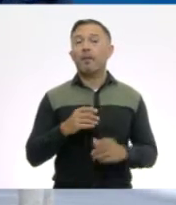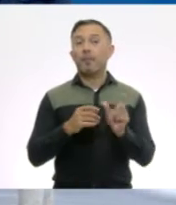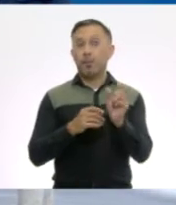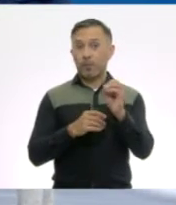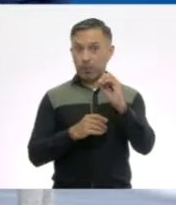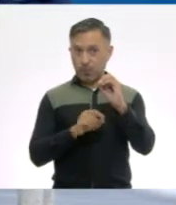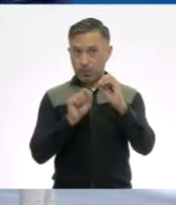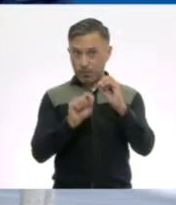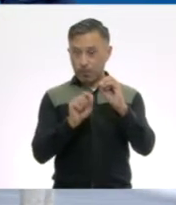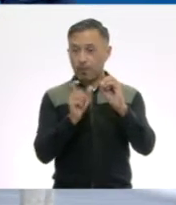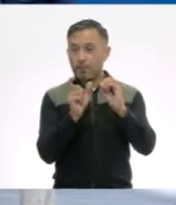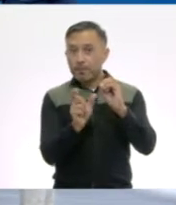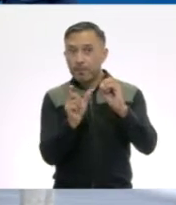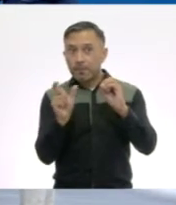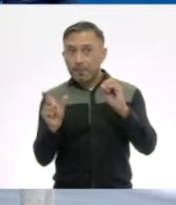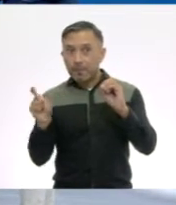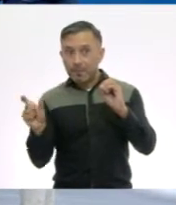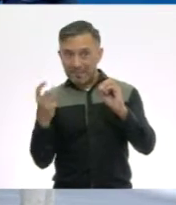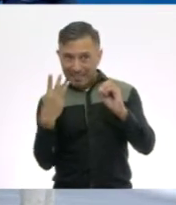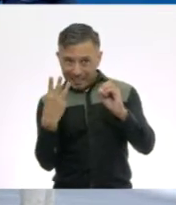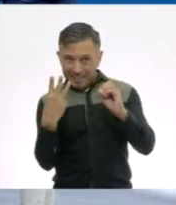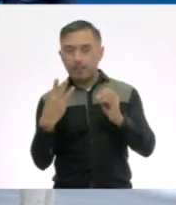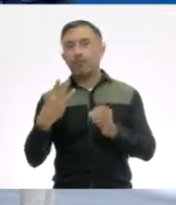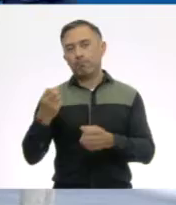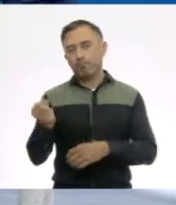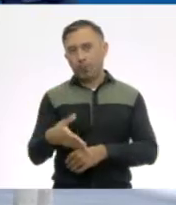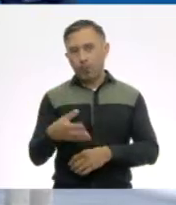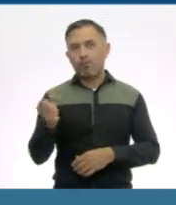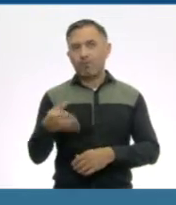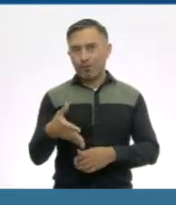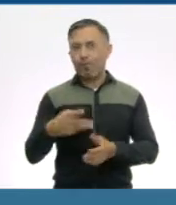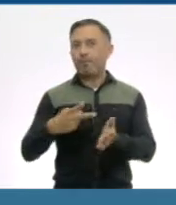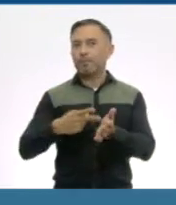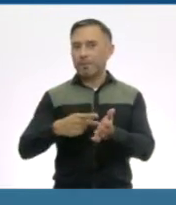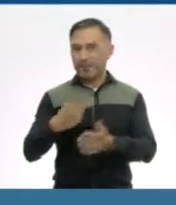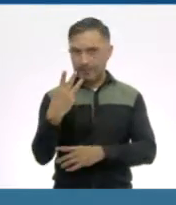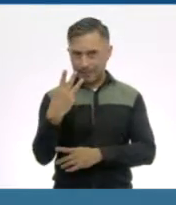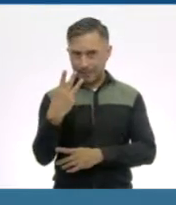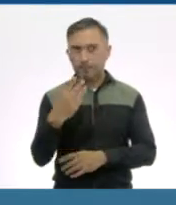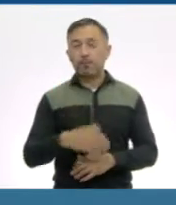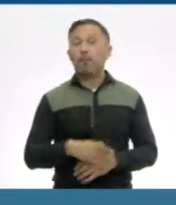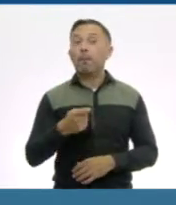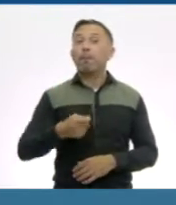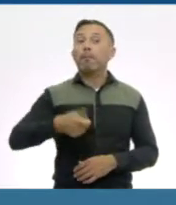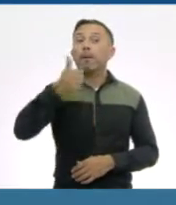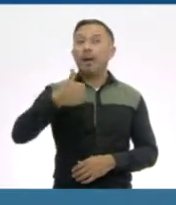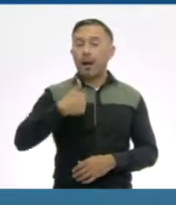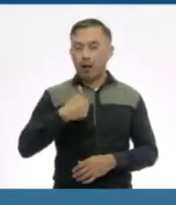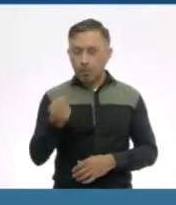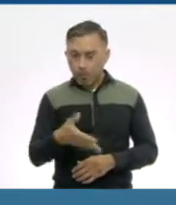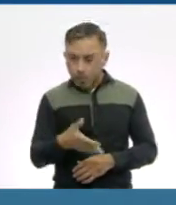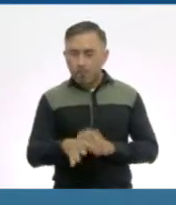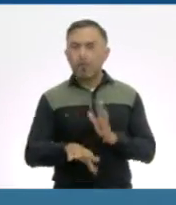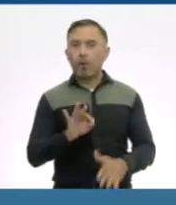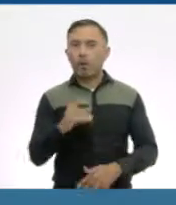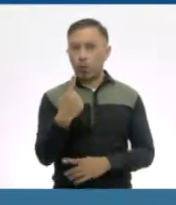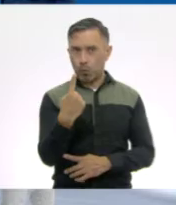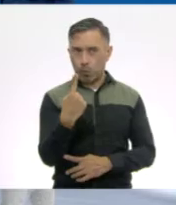3 veces el dado. Muy bien. En la primera me salió 1. 1. Ajá.